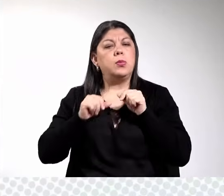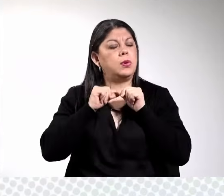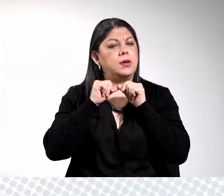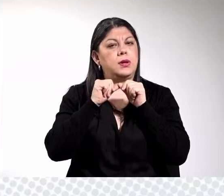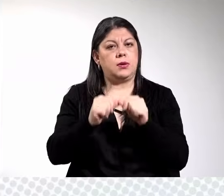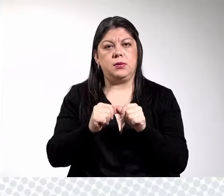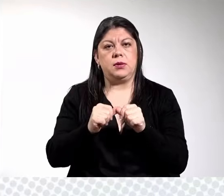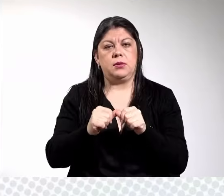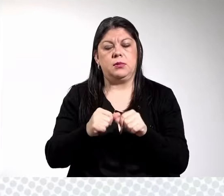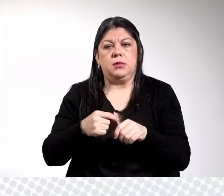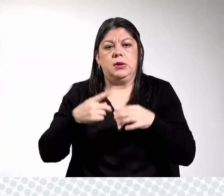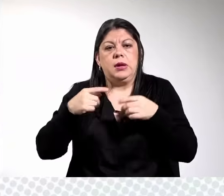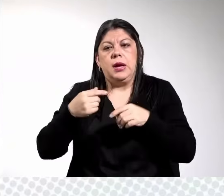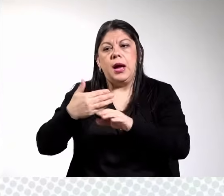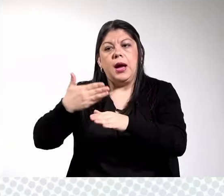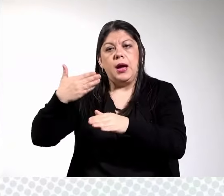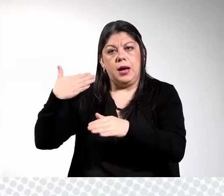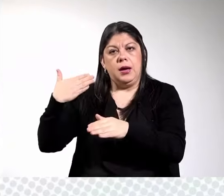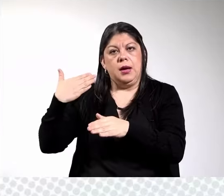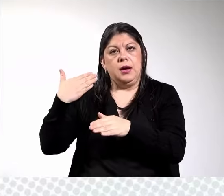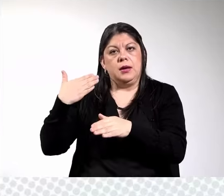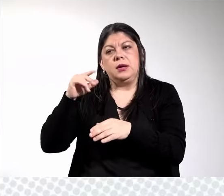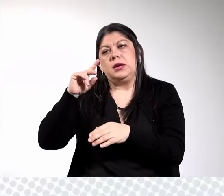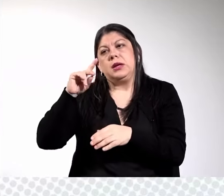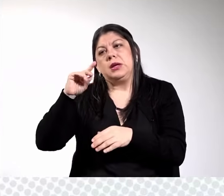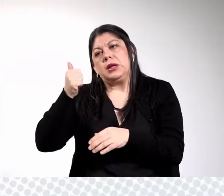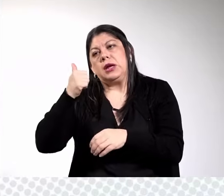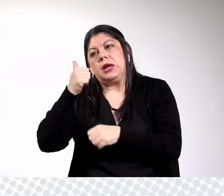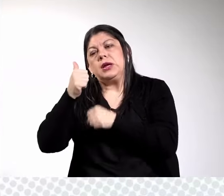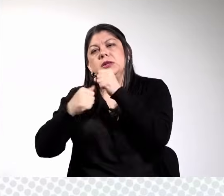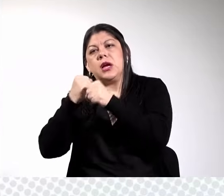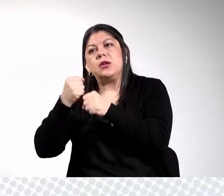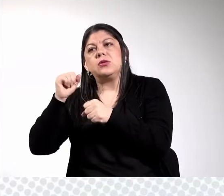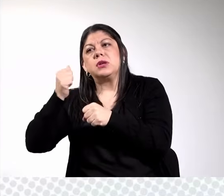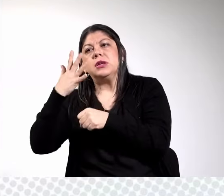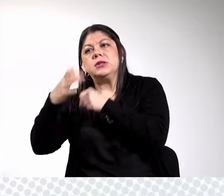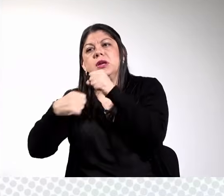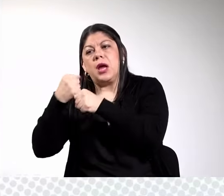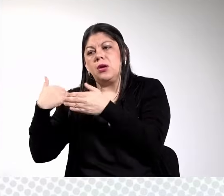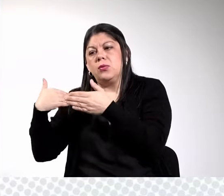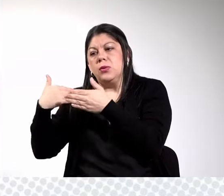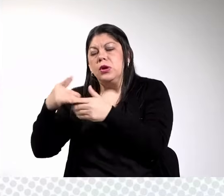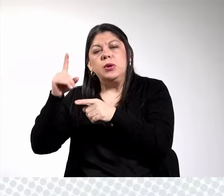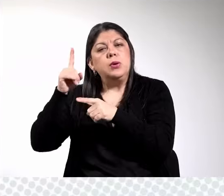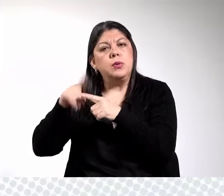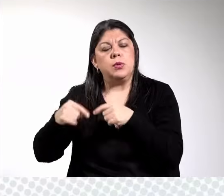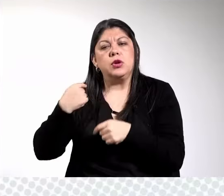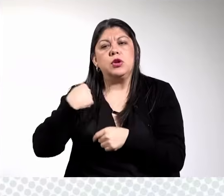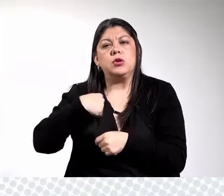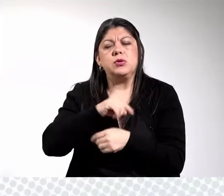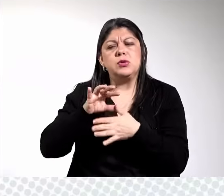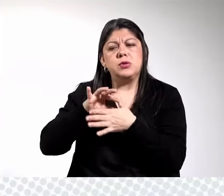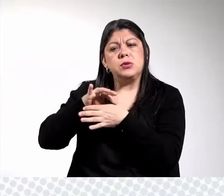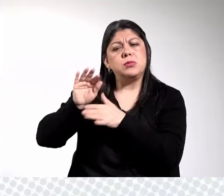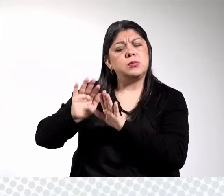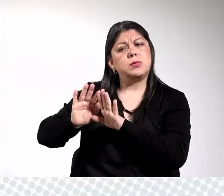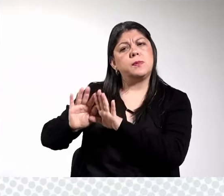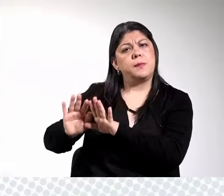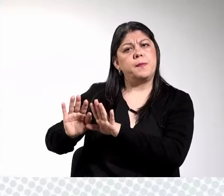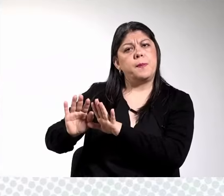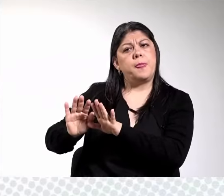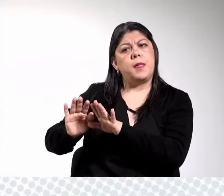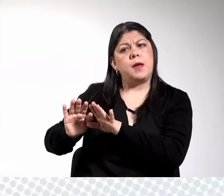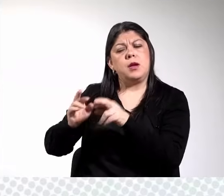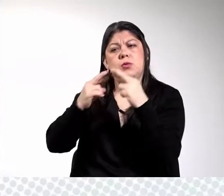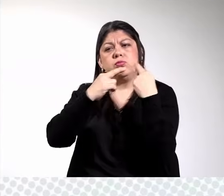como la hemos tratado en los últimos, yo diría, 10, 15 años. ¿Por qué? Porque hemos dejado a los